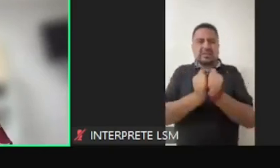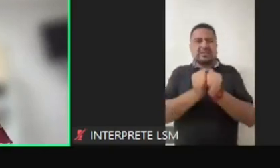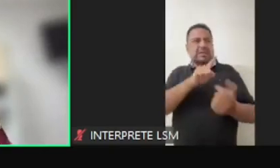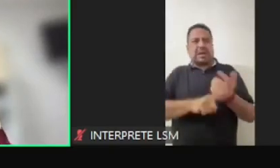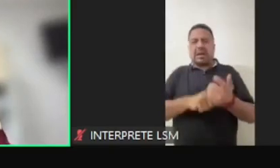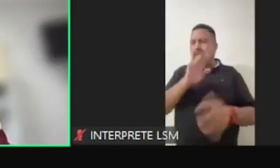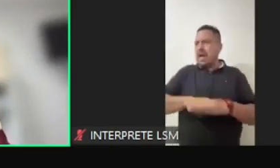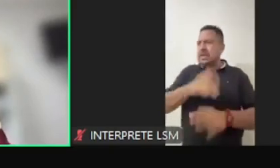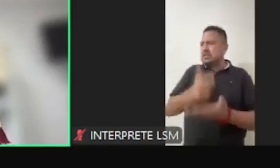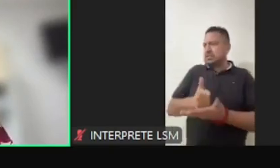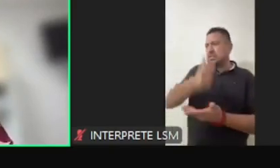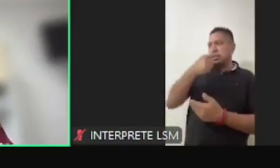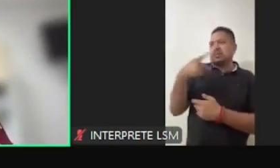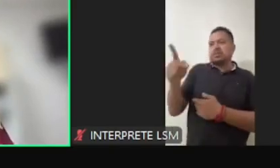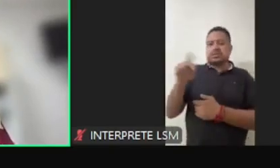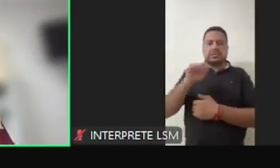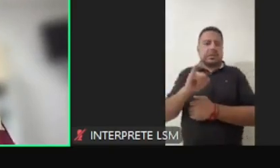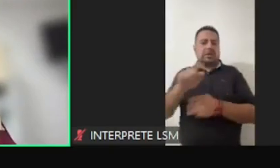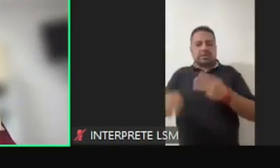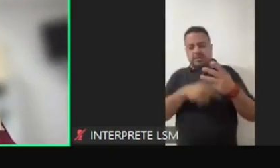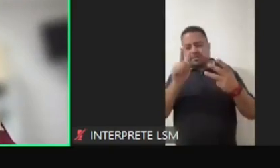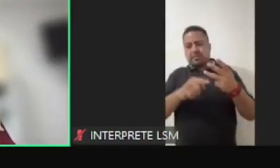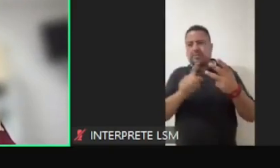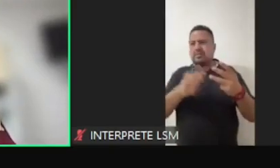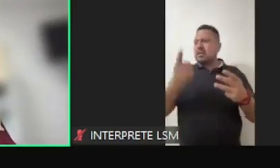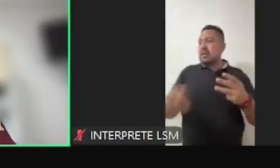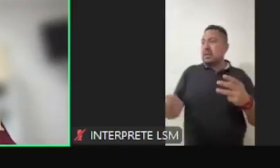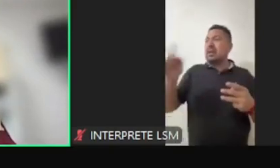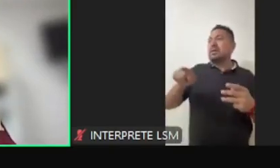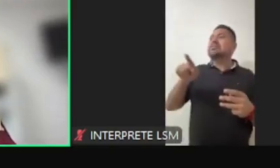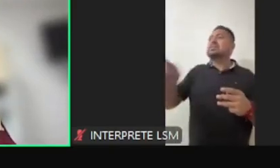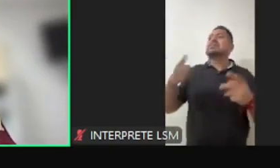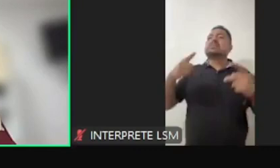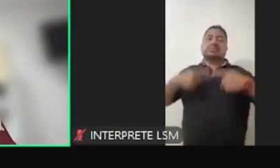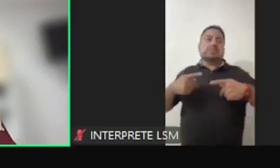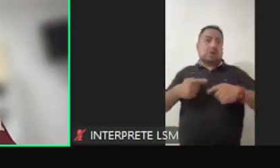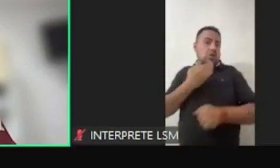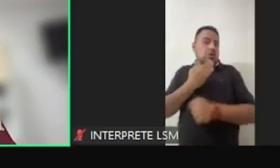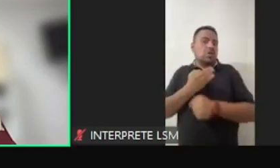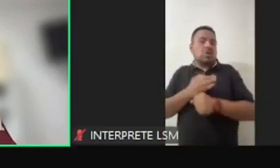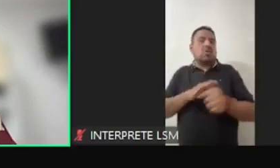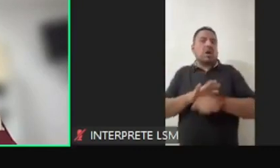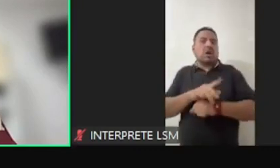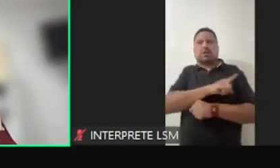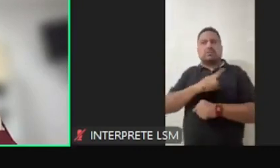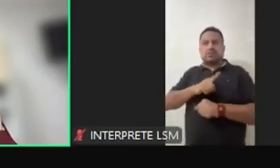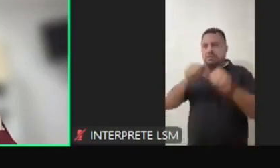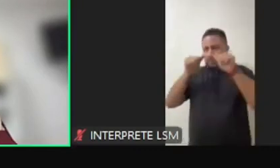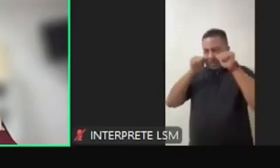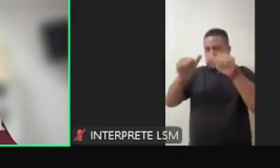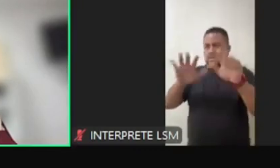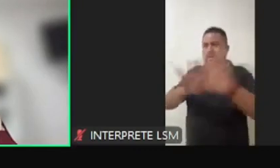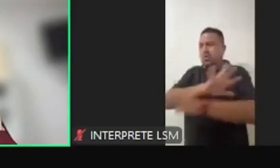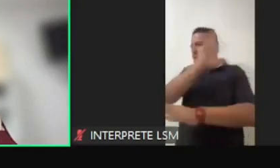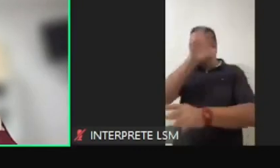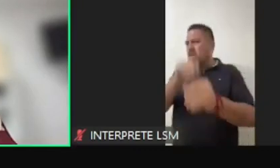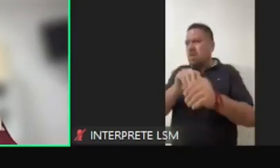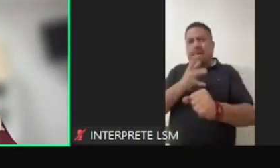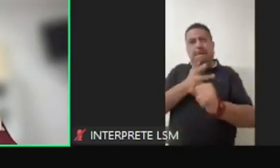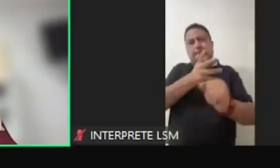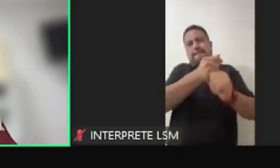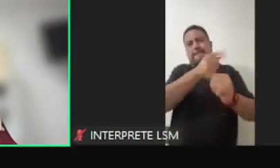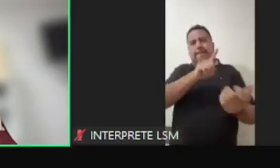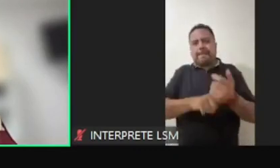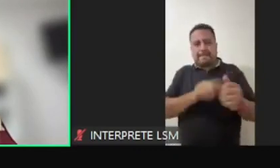grave ordinaria tercero se ordena al denunciado y ahora infractor el cumplimiento efectivo de las medidas de reparación en los